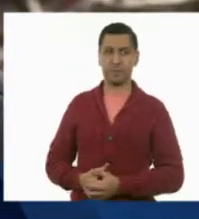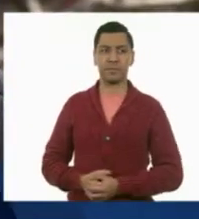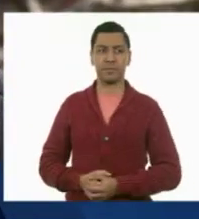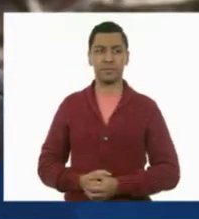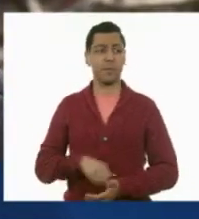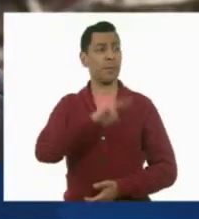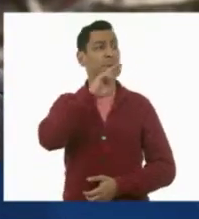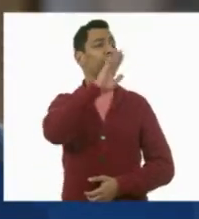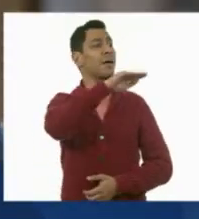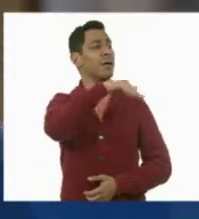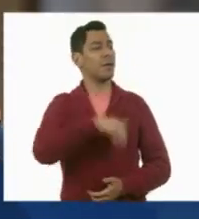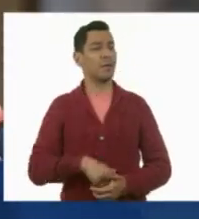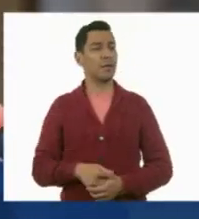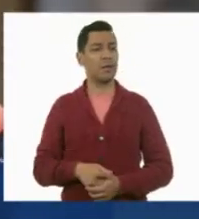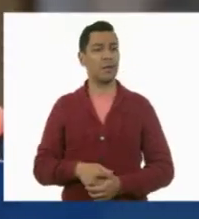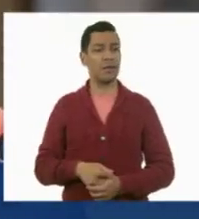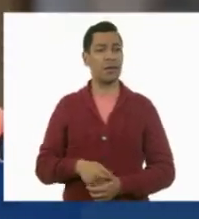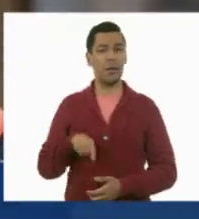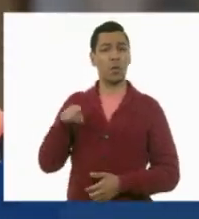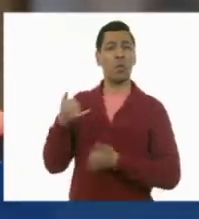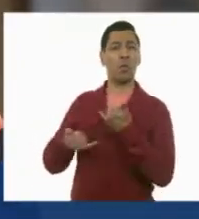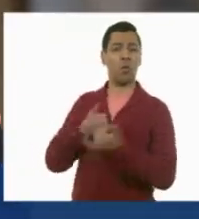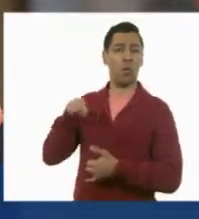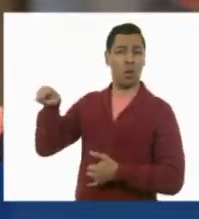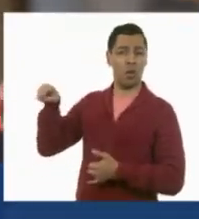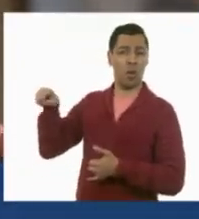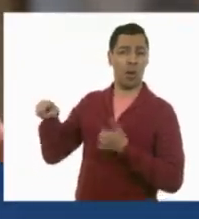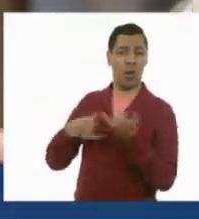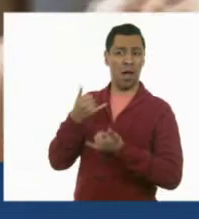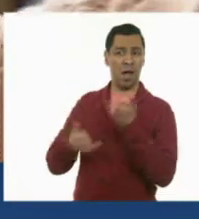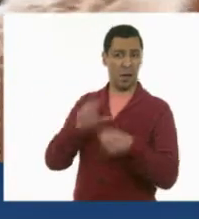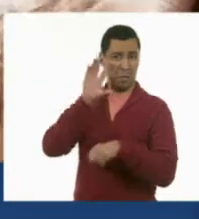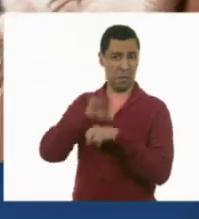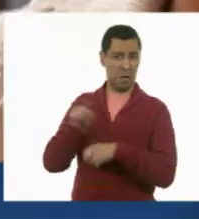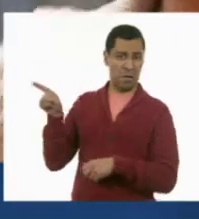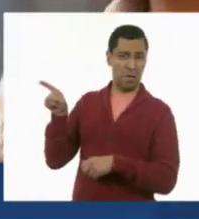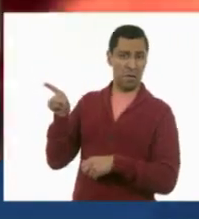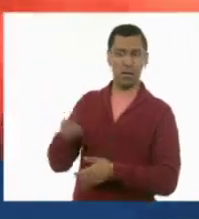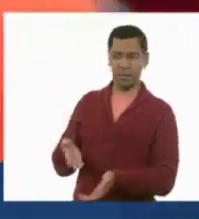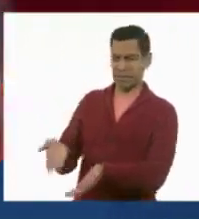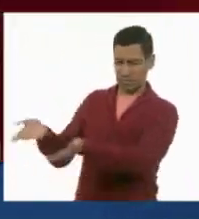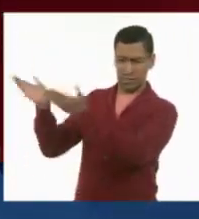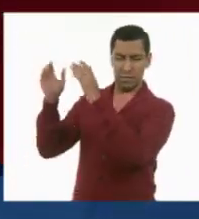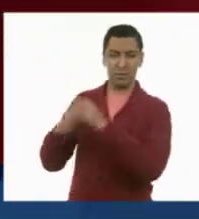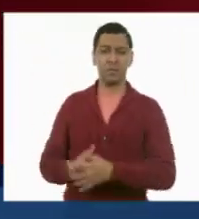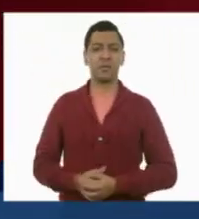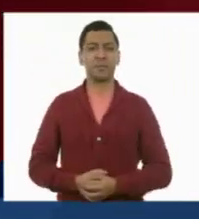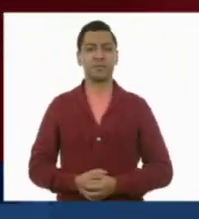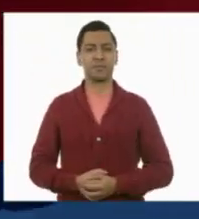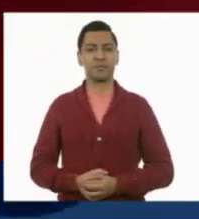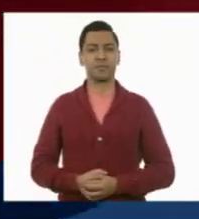Mamá. ¿Me dejas de jugar? Ándale, ve a jugar, te detengo tu agua.